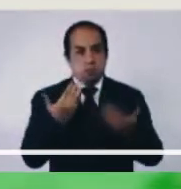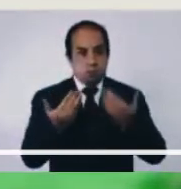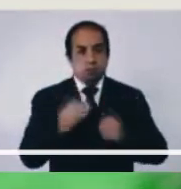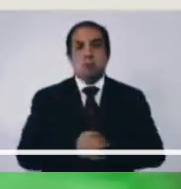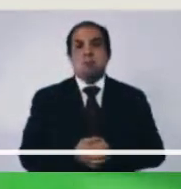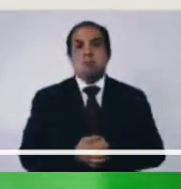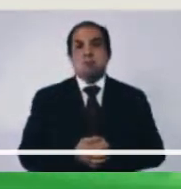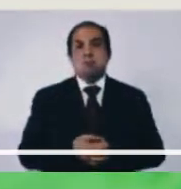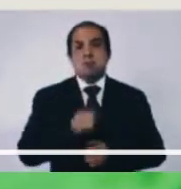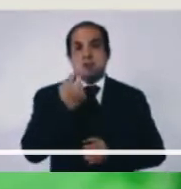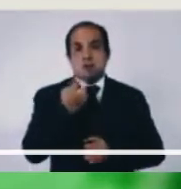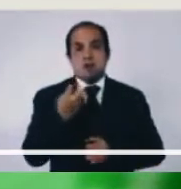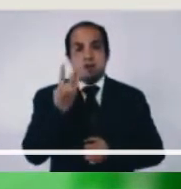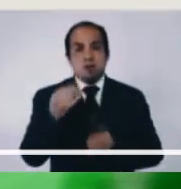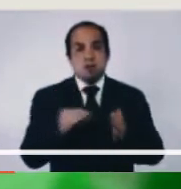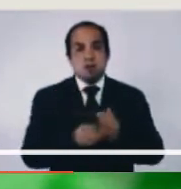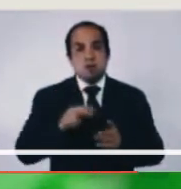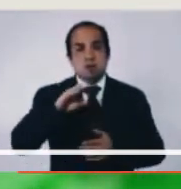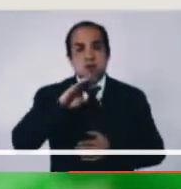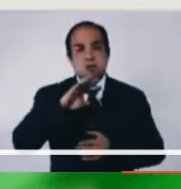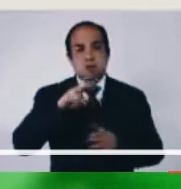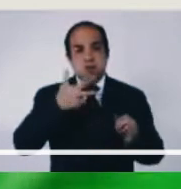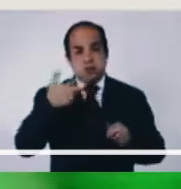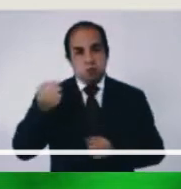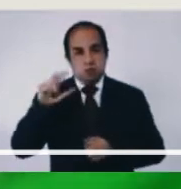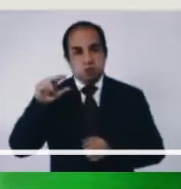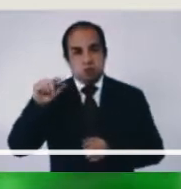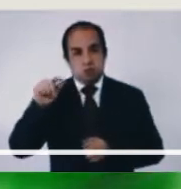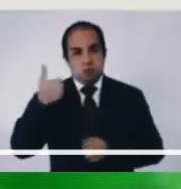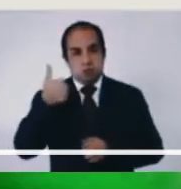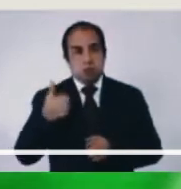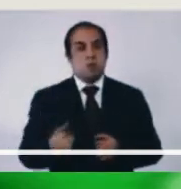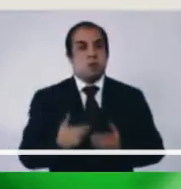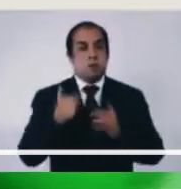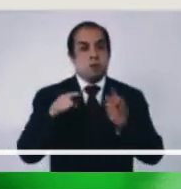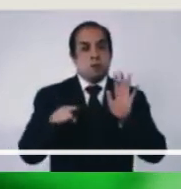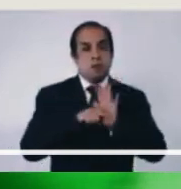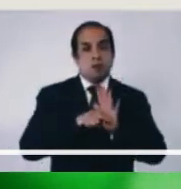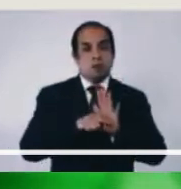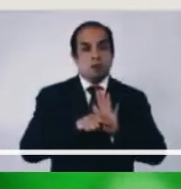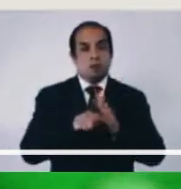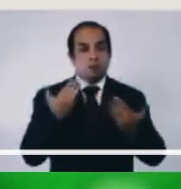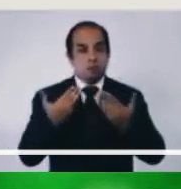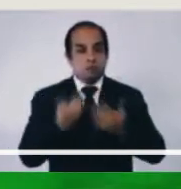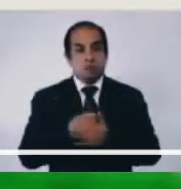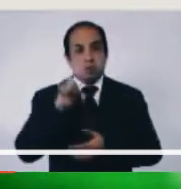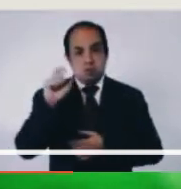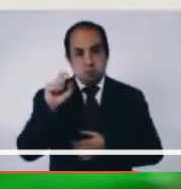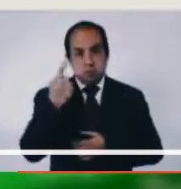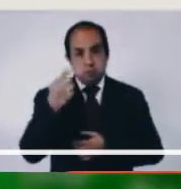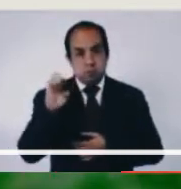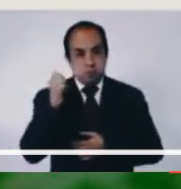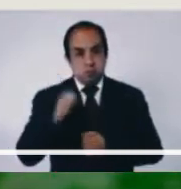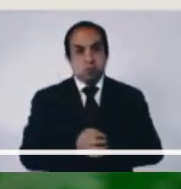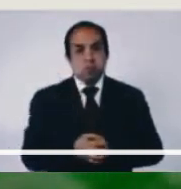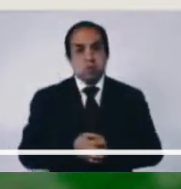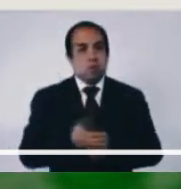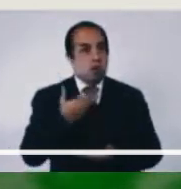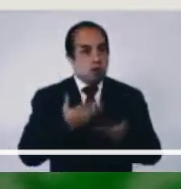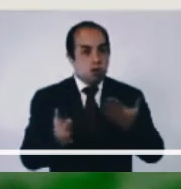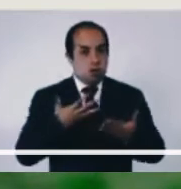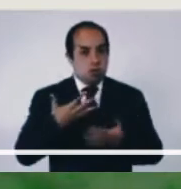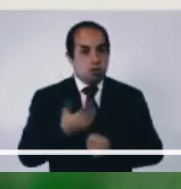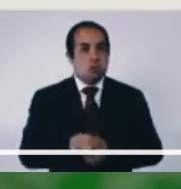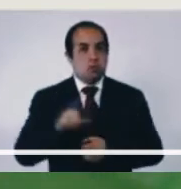sentido, 3.876 personas menos que nuestro pico del 21 de enero, en este caso son pues una reducción